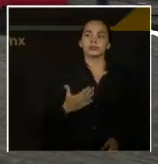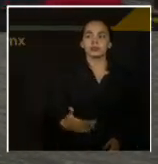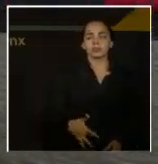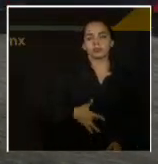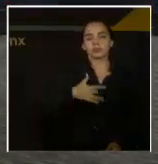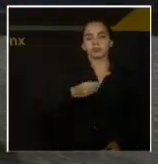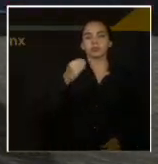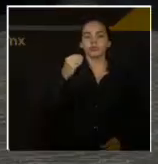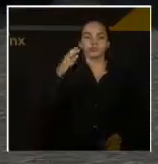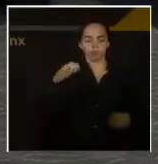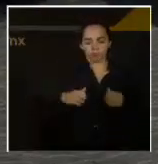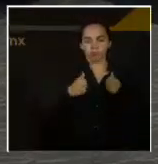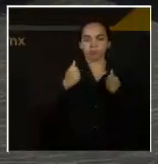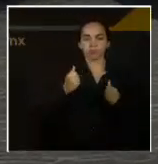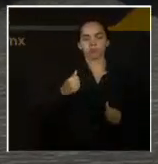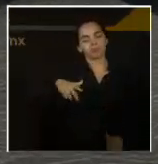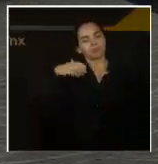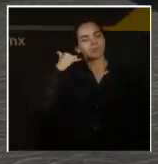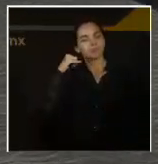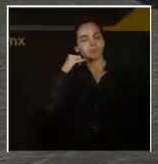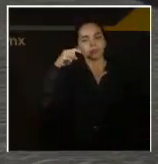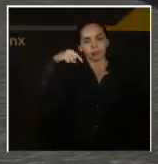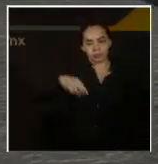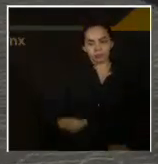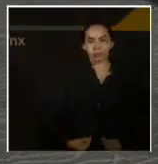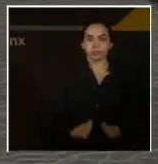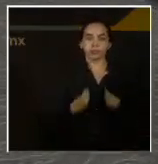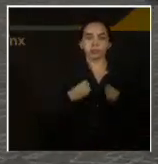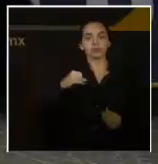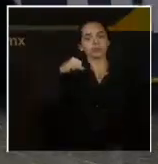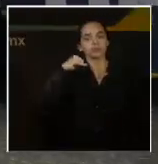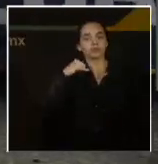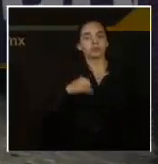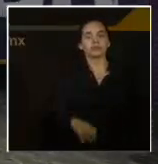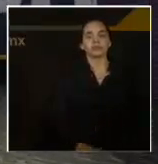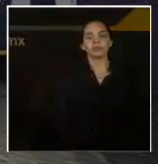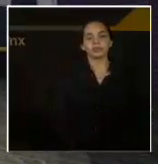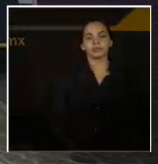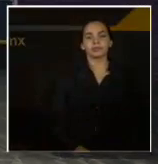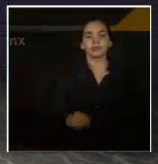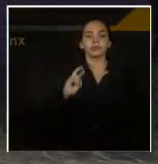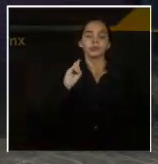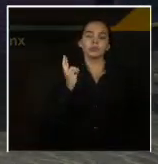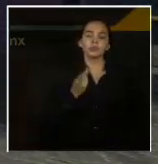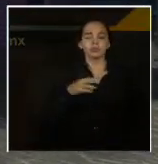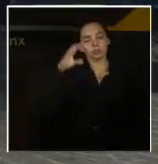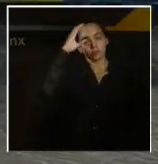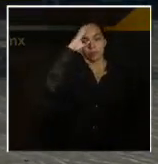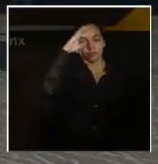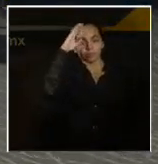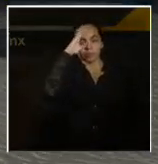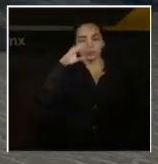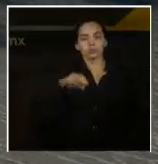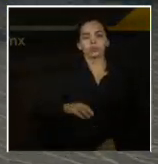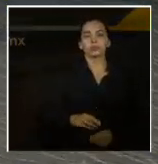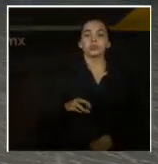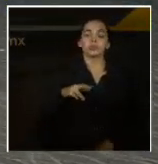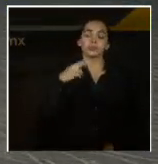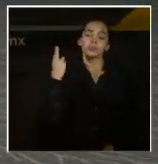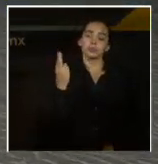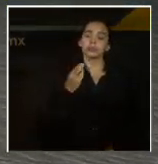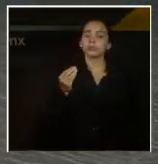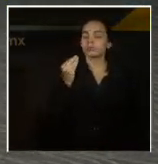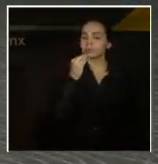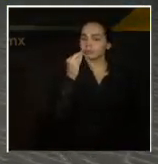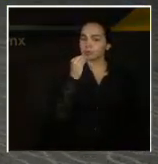muy orgulloso de ser yucateco. Me siento muy orgulloso de nuestras tradiciones, de nuestra gastronomía,